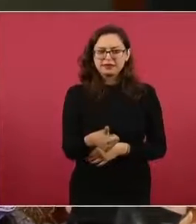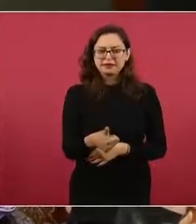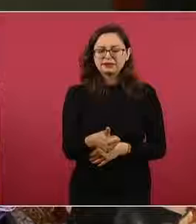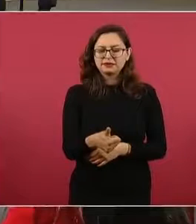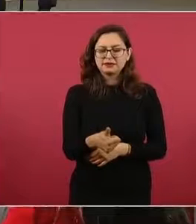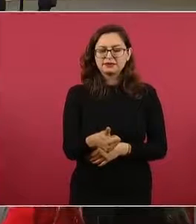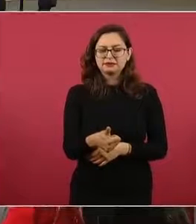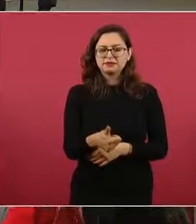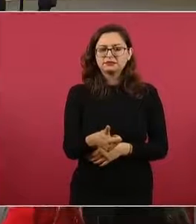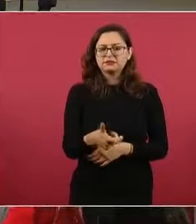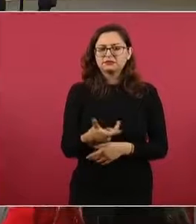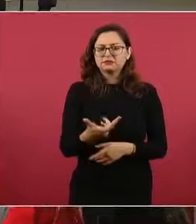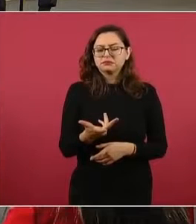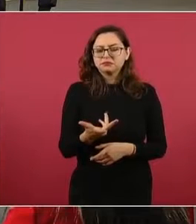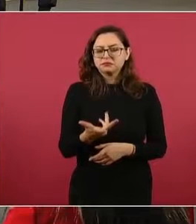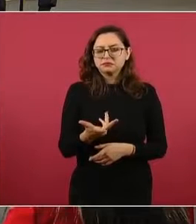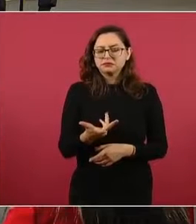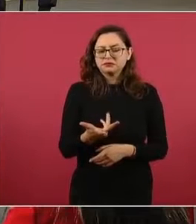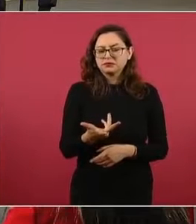le subió la